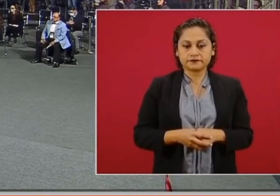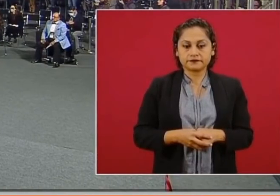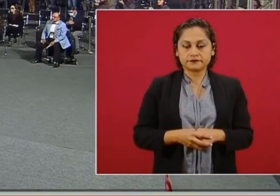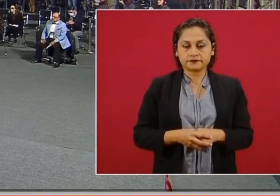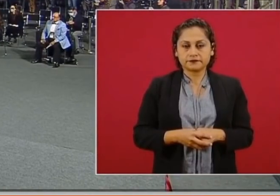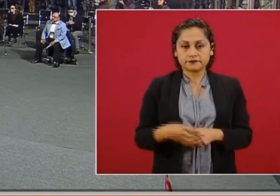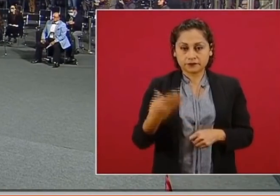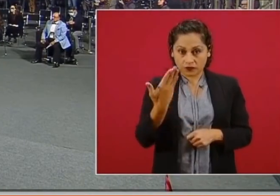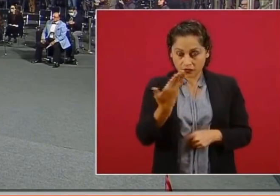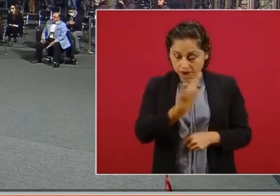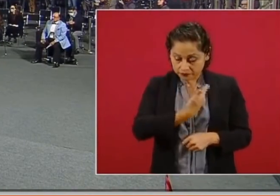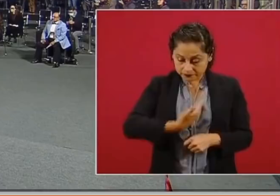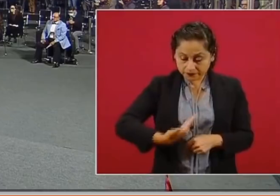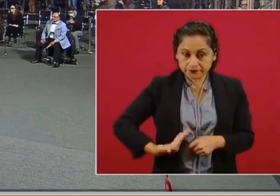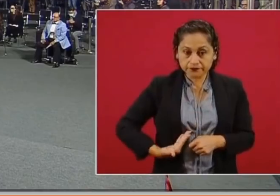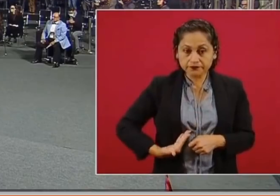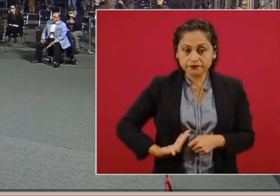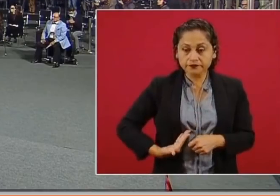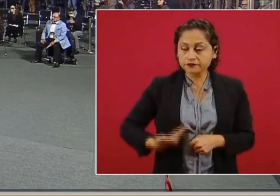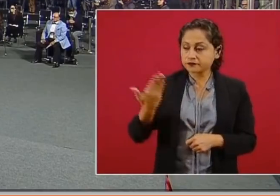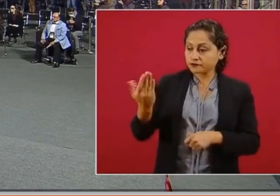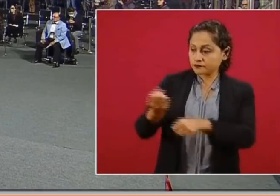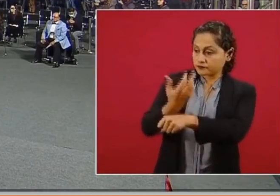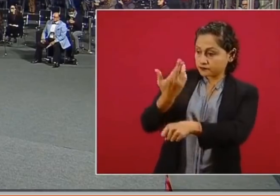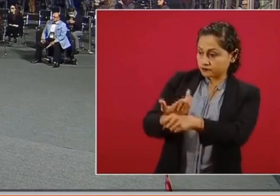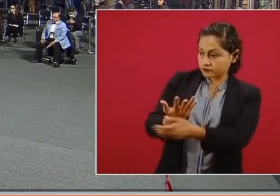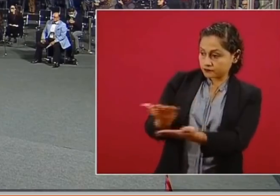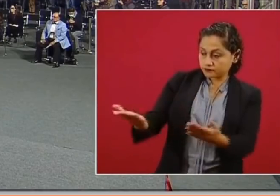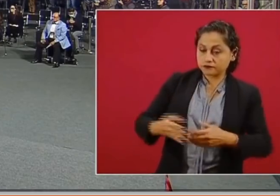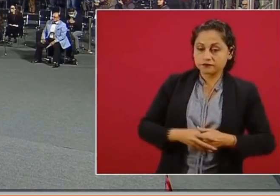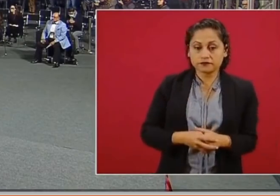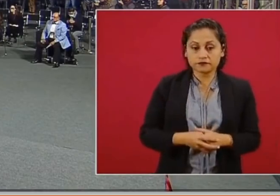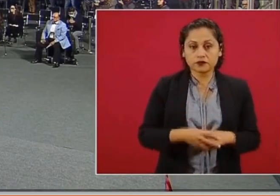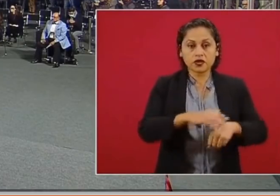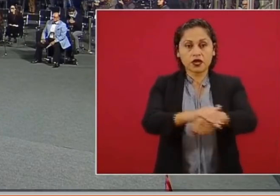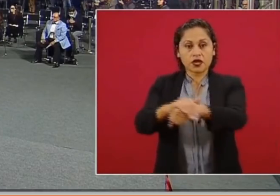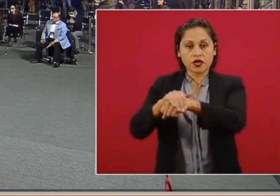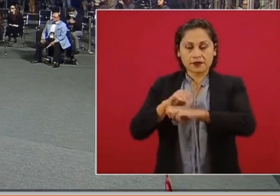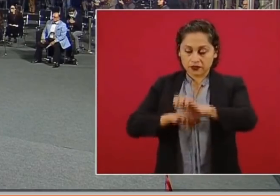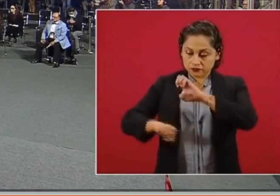Señor presidente, señores secretarios, amigos empresarios,